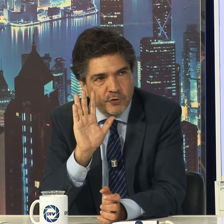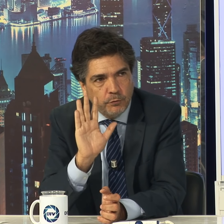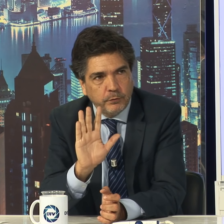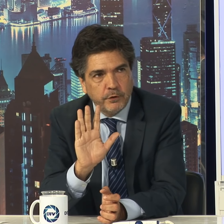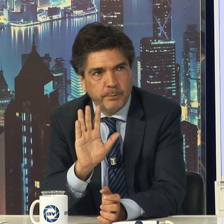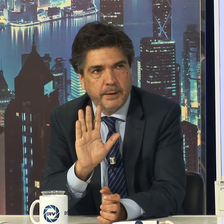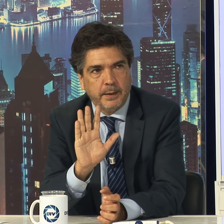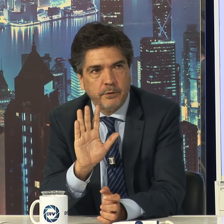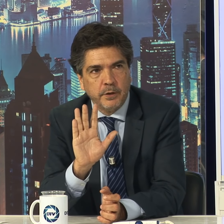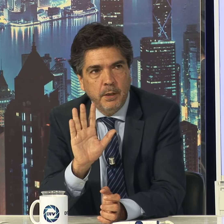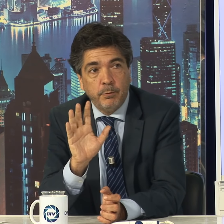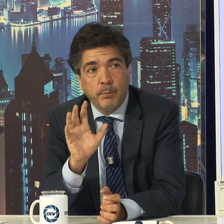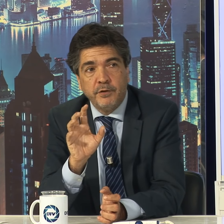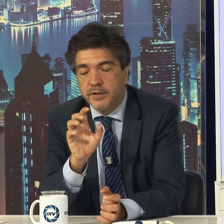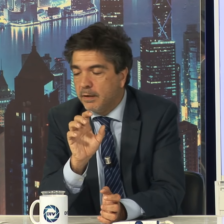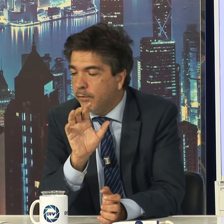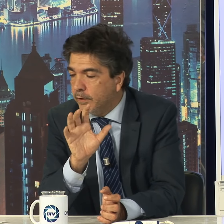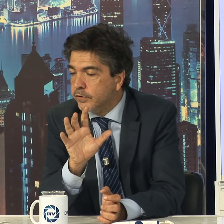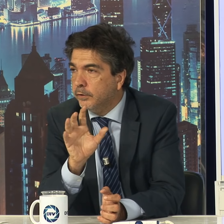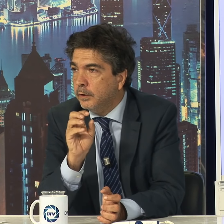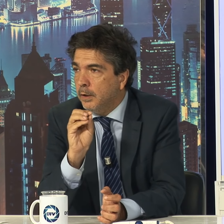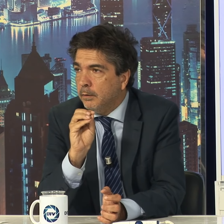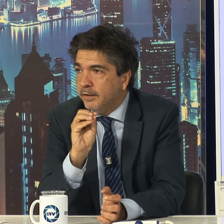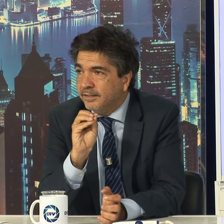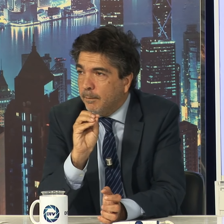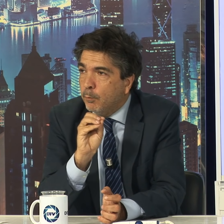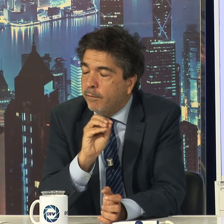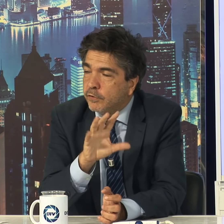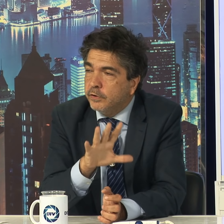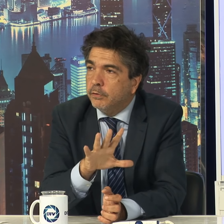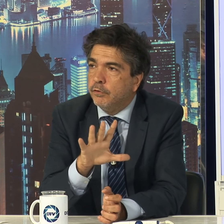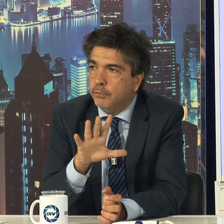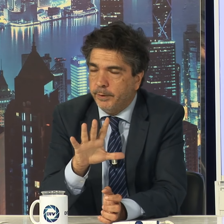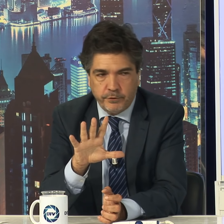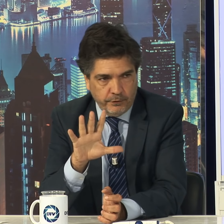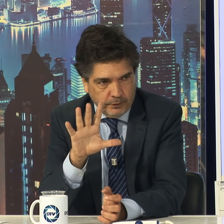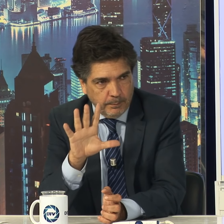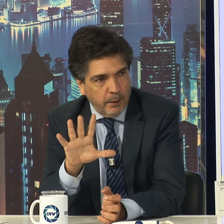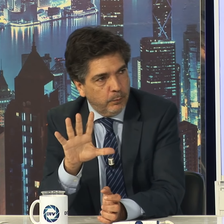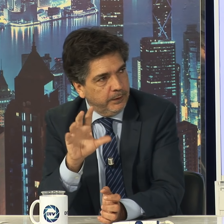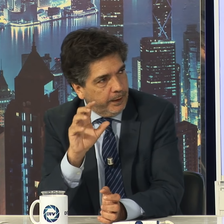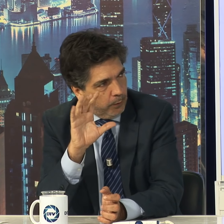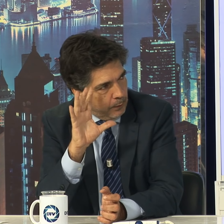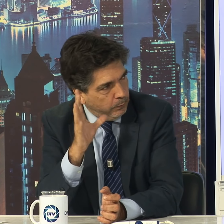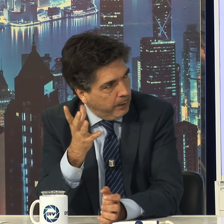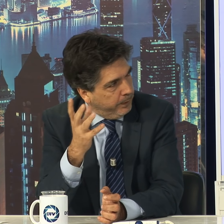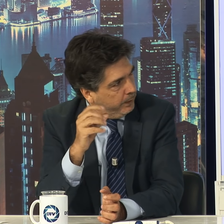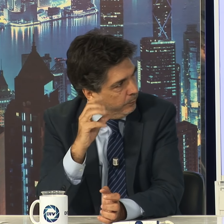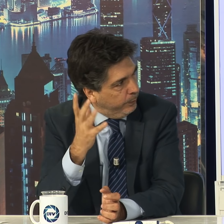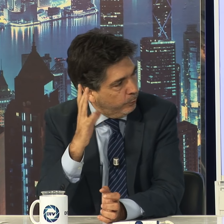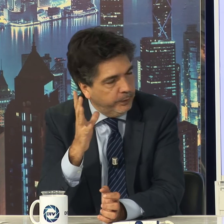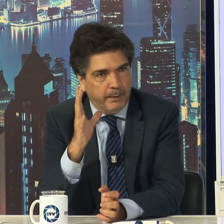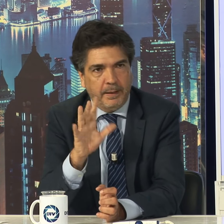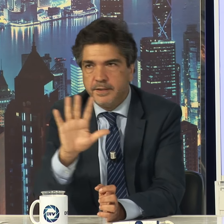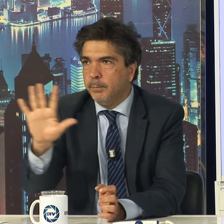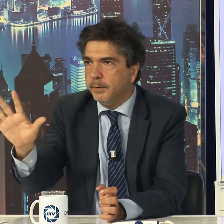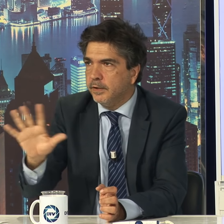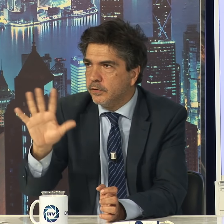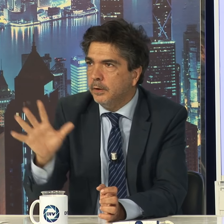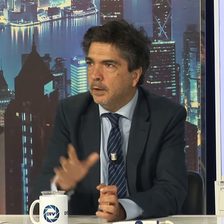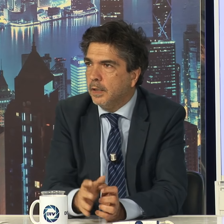respeto absoluto a los mexicanos, pero como ha dicho que estaba afanosito, está poco afanosito con los números, eso sí que me he dado cuenta que no calcula bien el número y cuenta